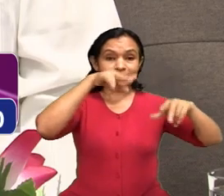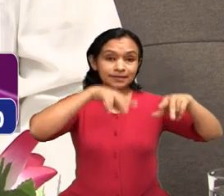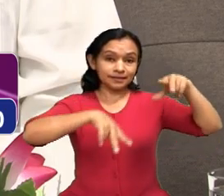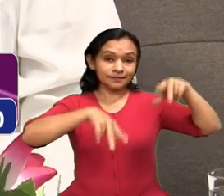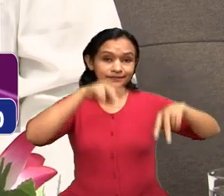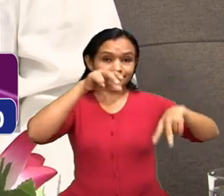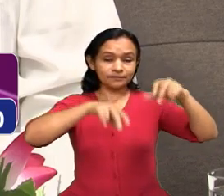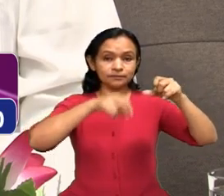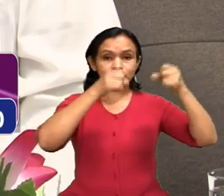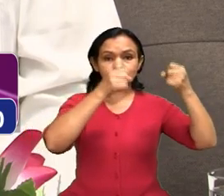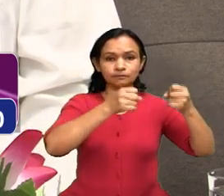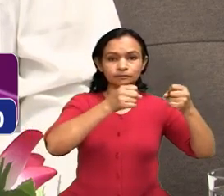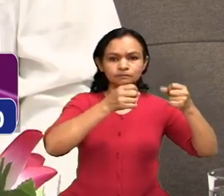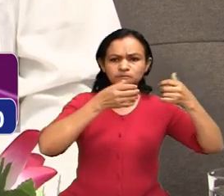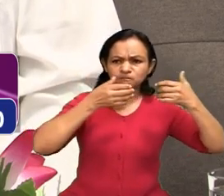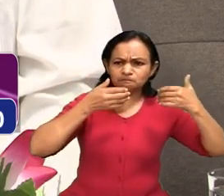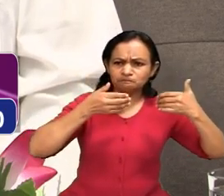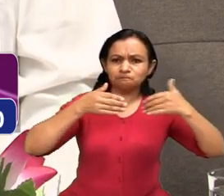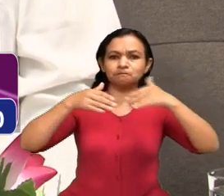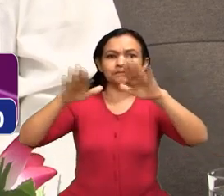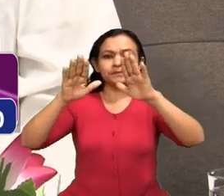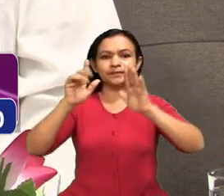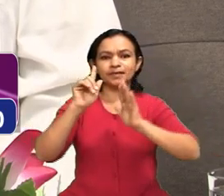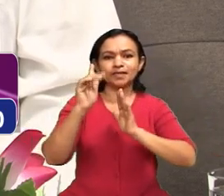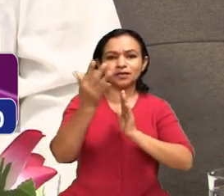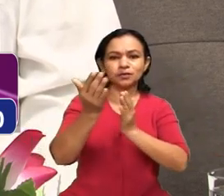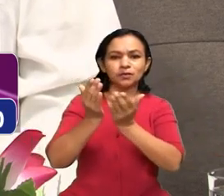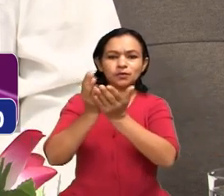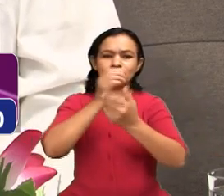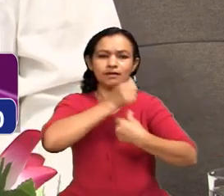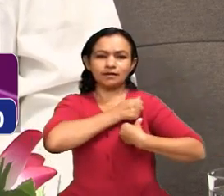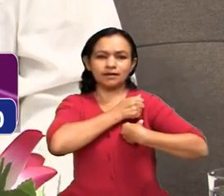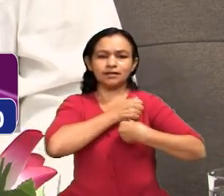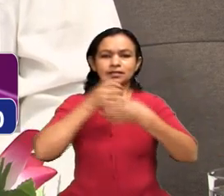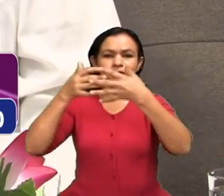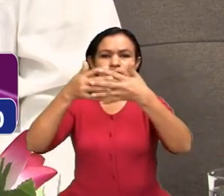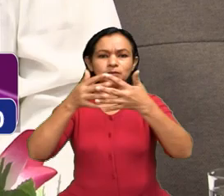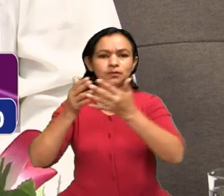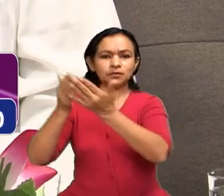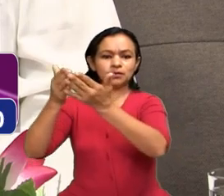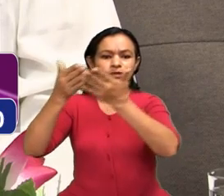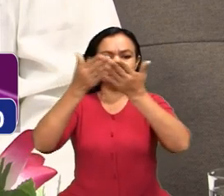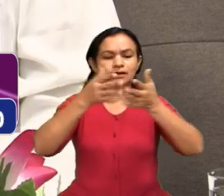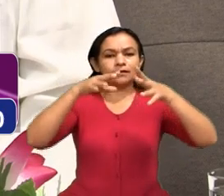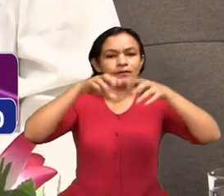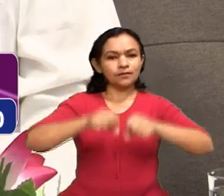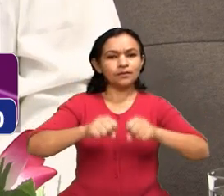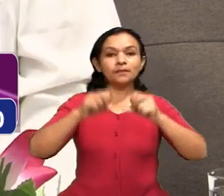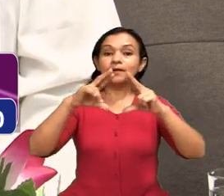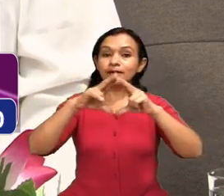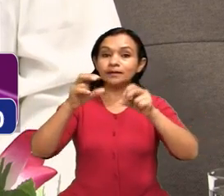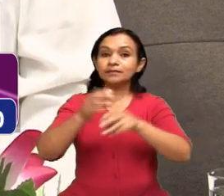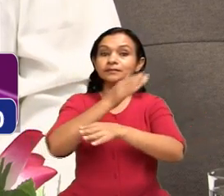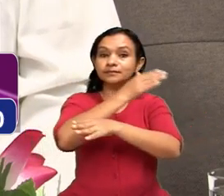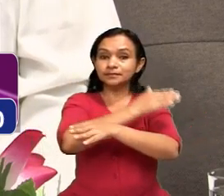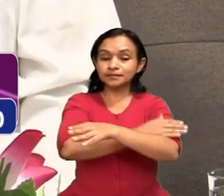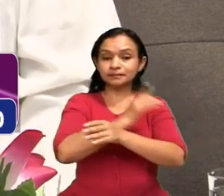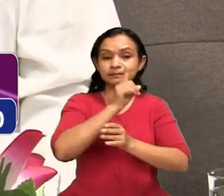había expulsado a los marines norteamericanos que habían ocupado Nicaragua